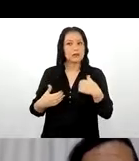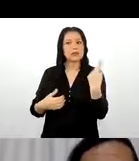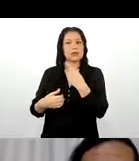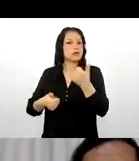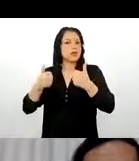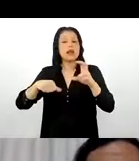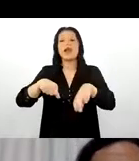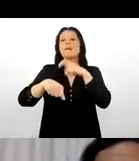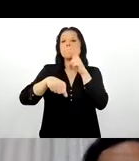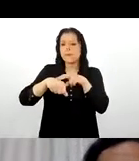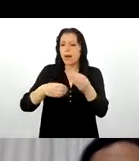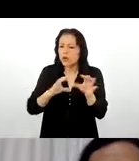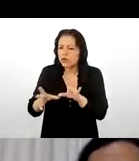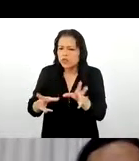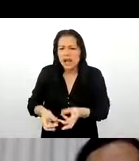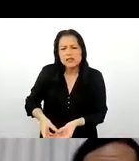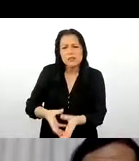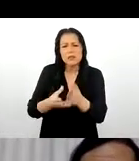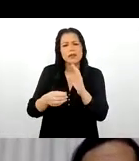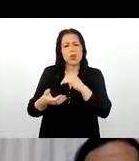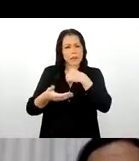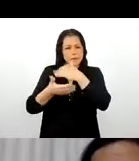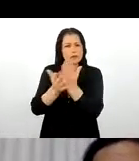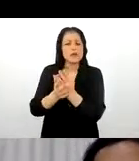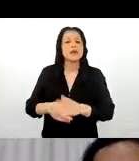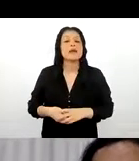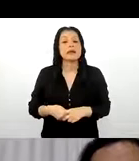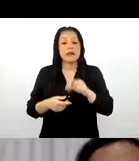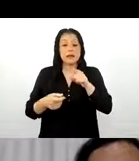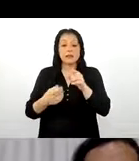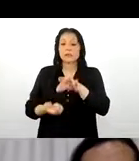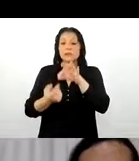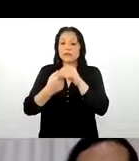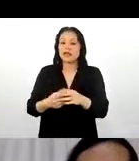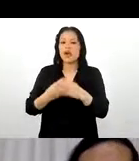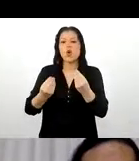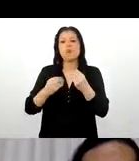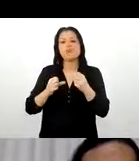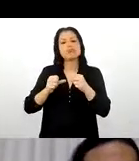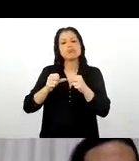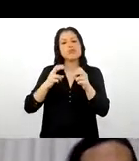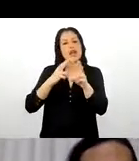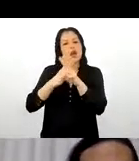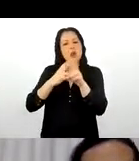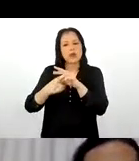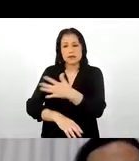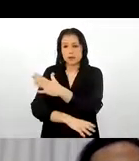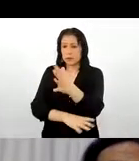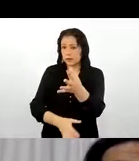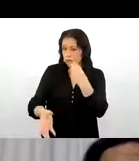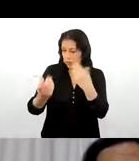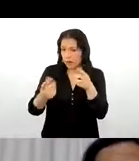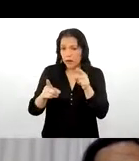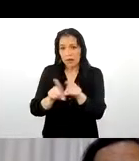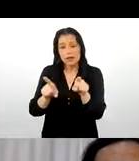¿no? A partir de apreciar justamente esas técnicas de conservación de este patrimonio alimentario que es la papa, también